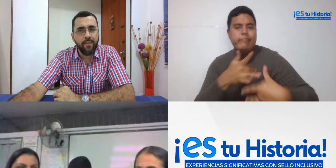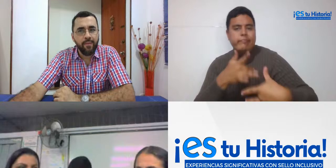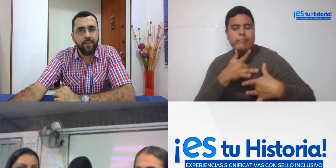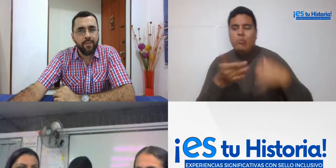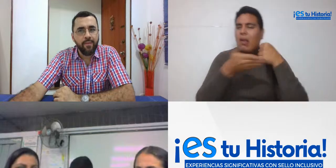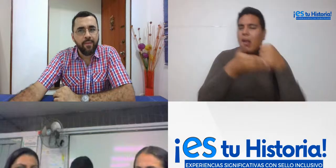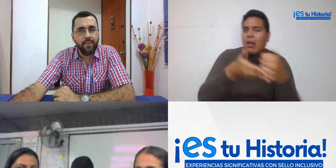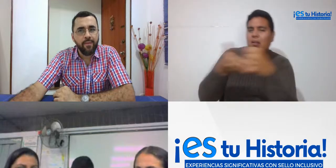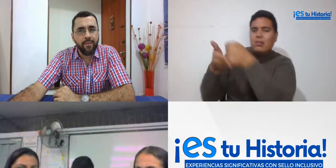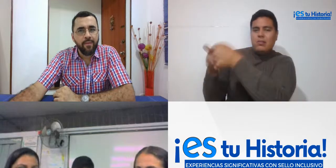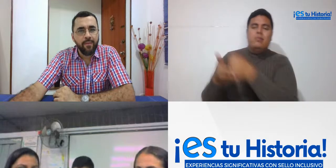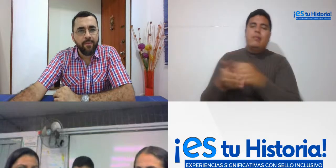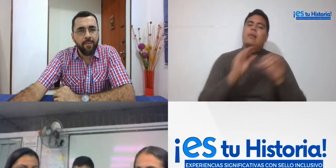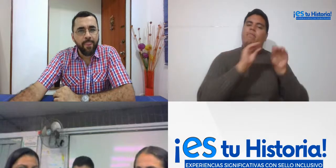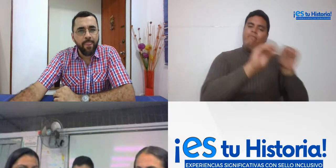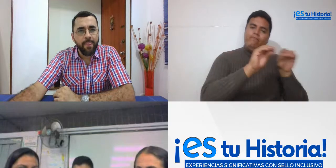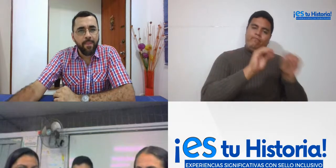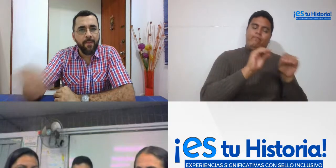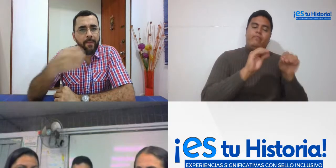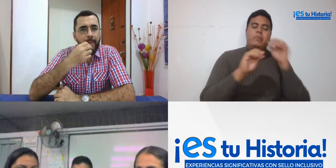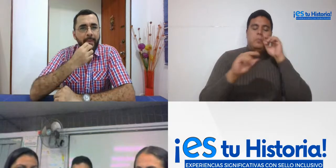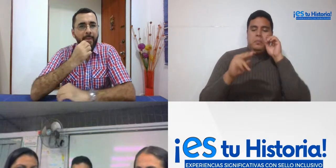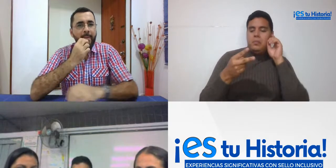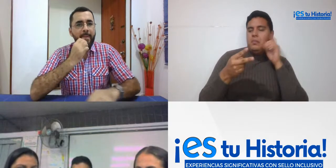¿Qué más?